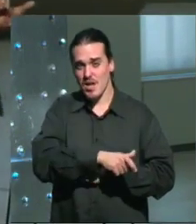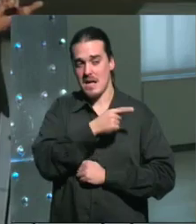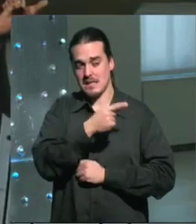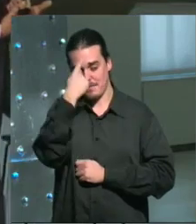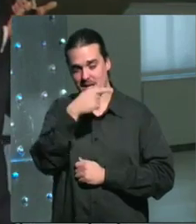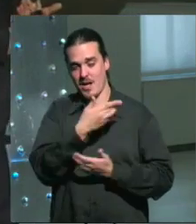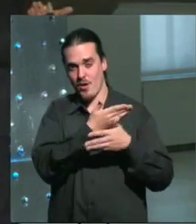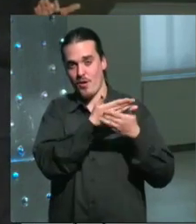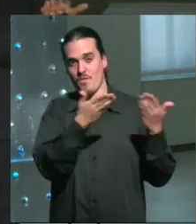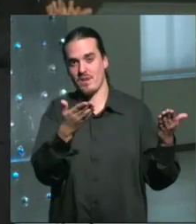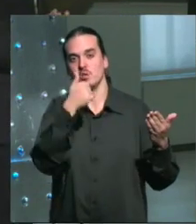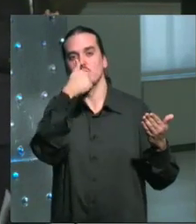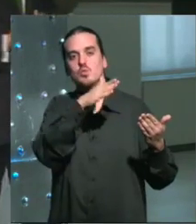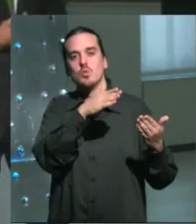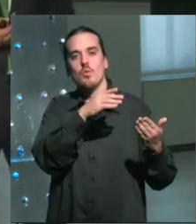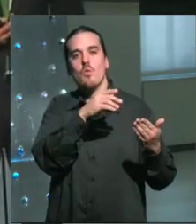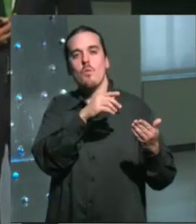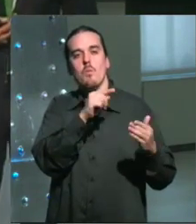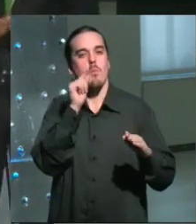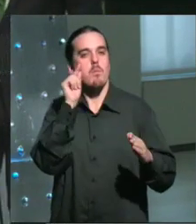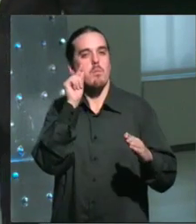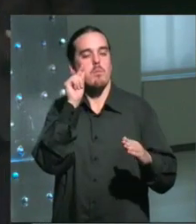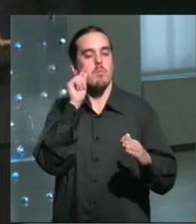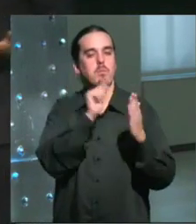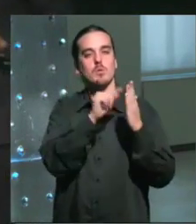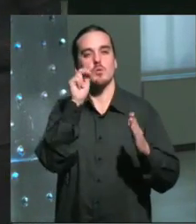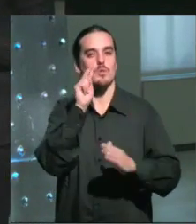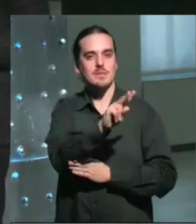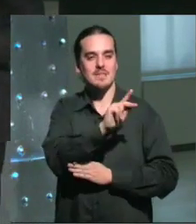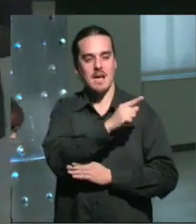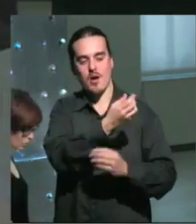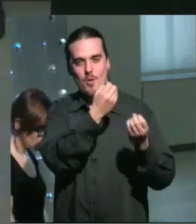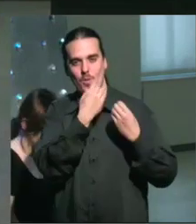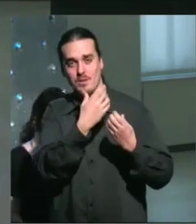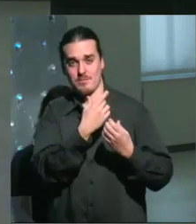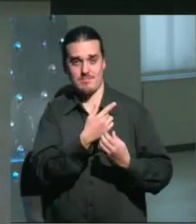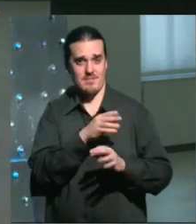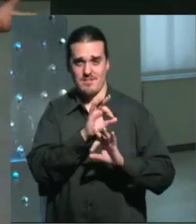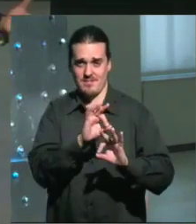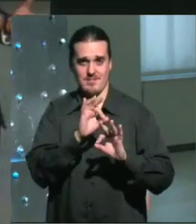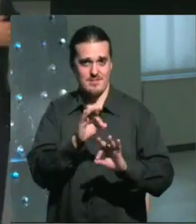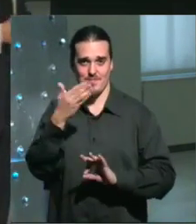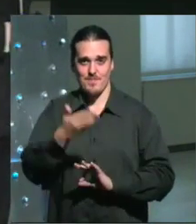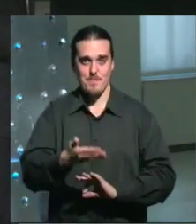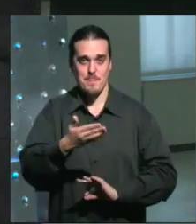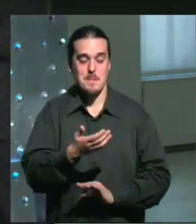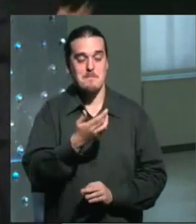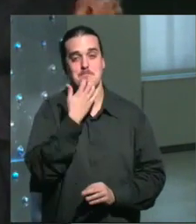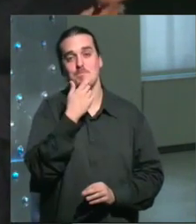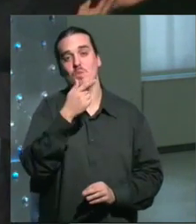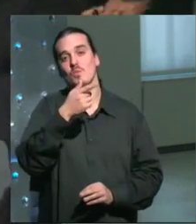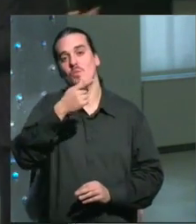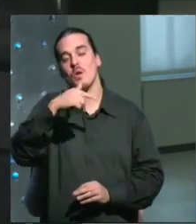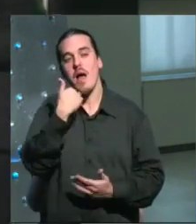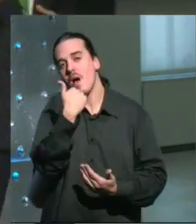historia es incalculable. Probablemente si leéis una editorial de opinión en un periódico,